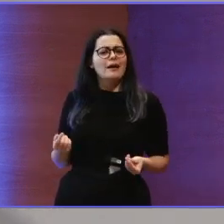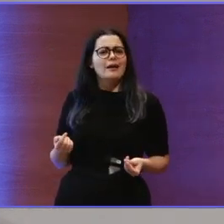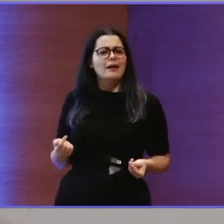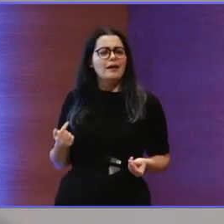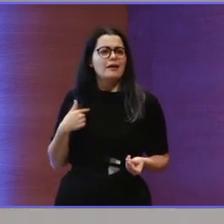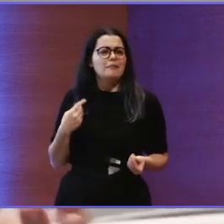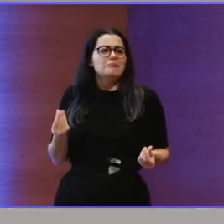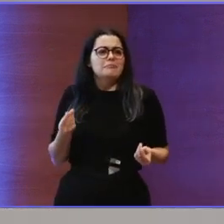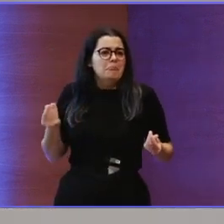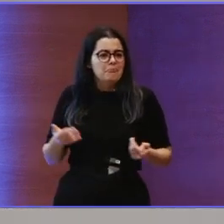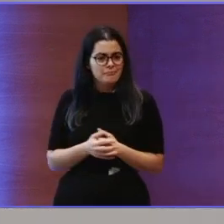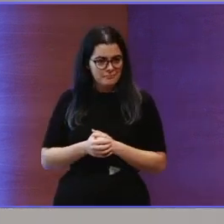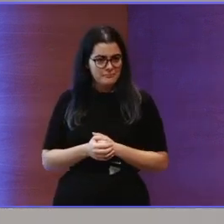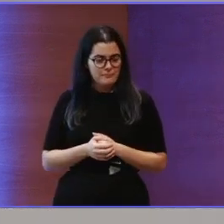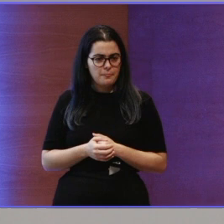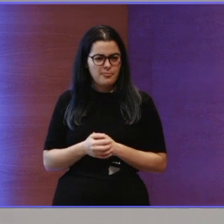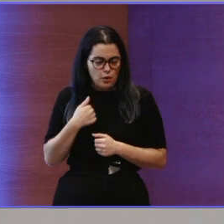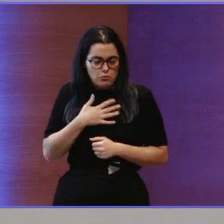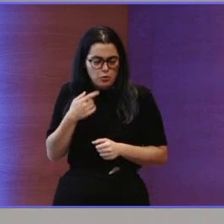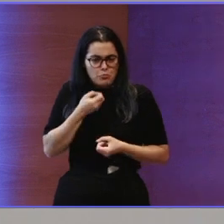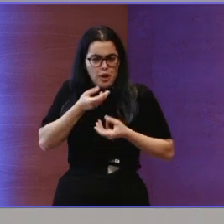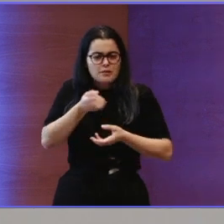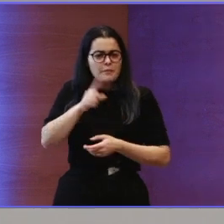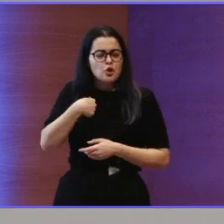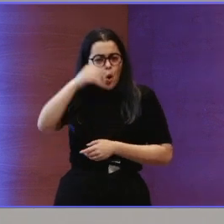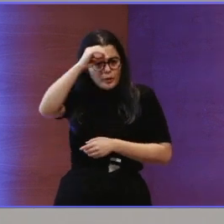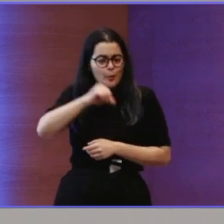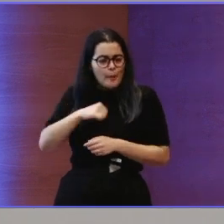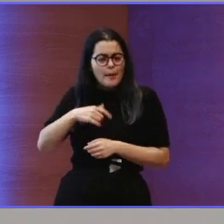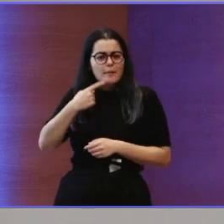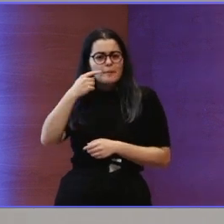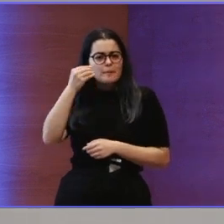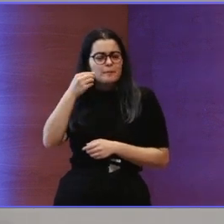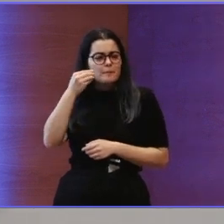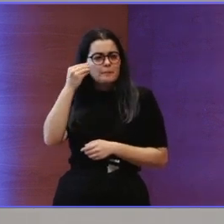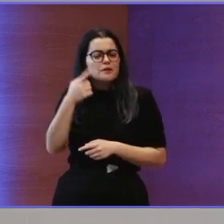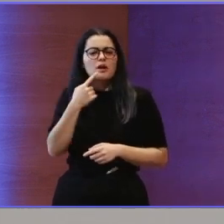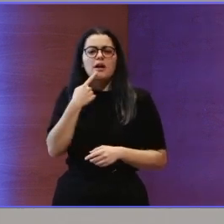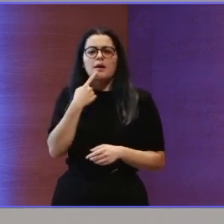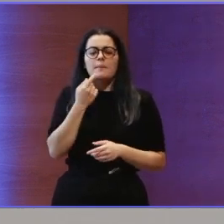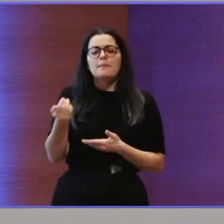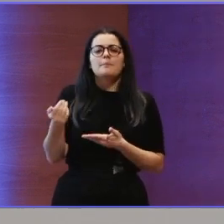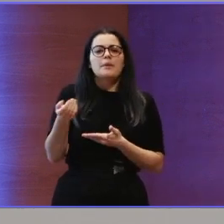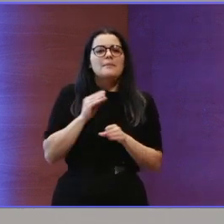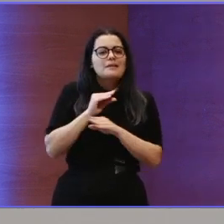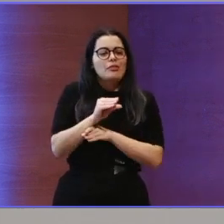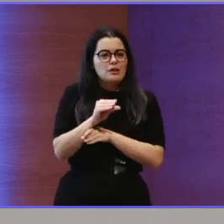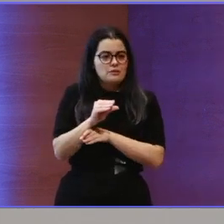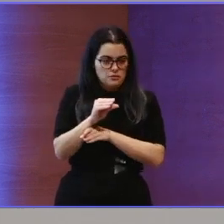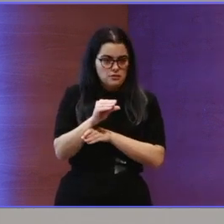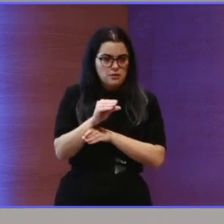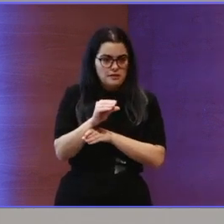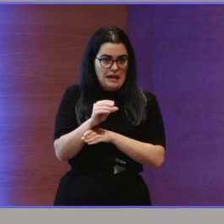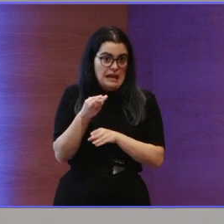to comia no a ver yo sí que creo que el tema de las prestaciones económicas hablando de rentas mínimas no y que en el